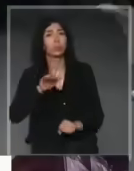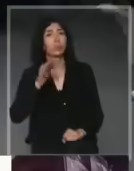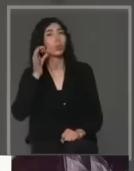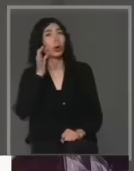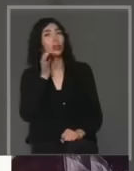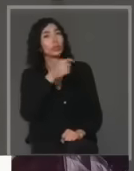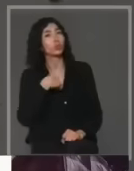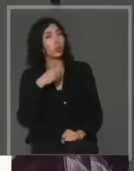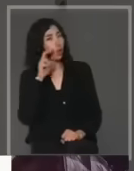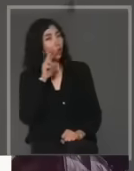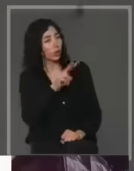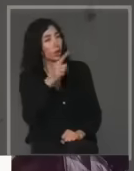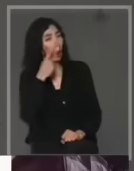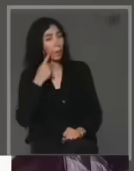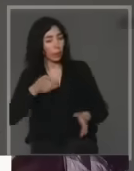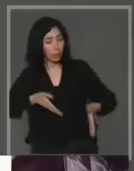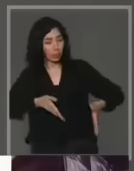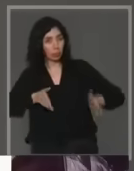y con polera.